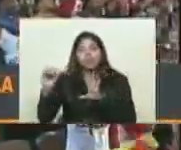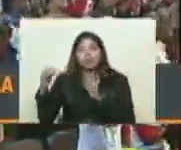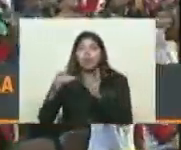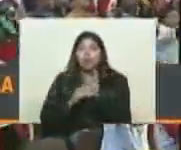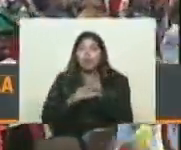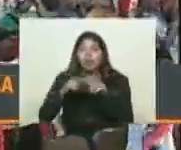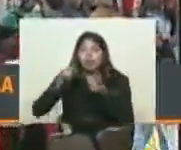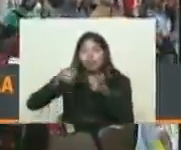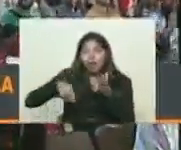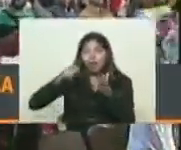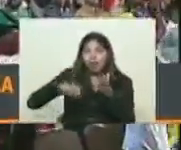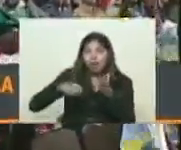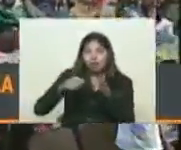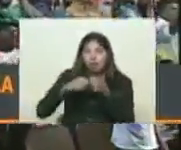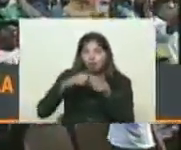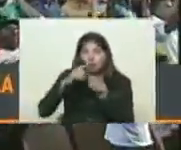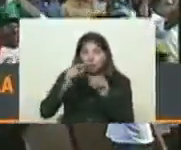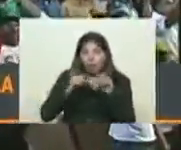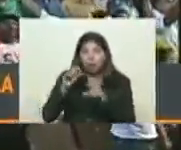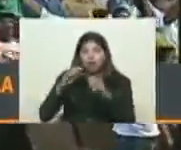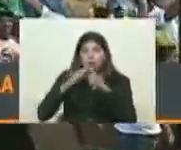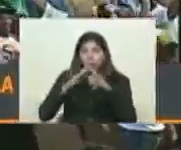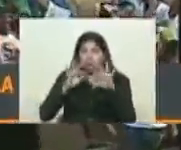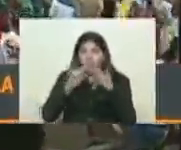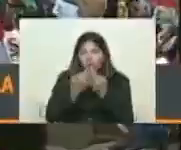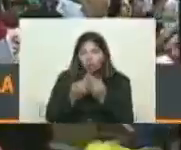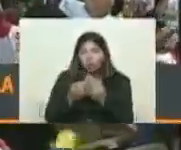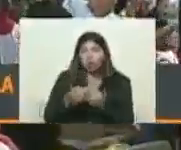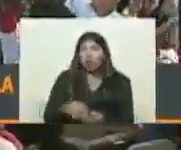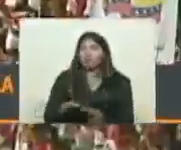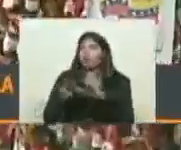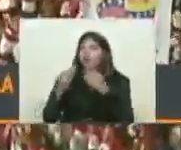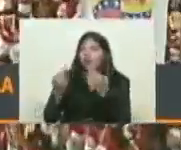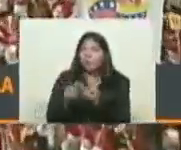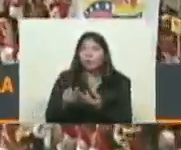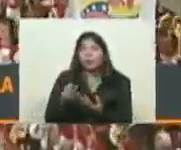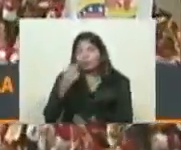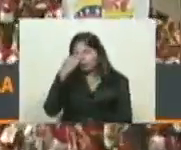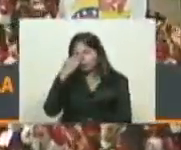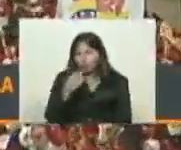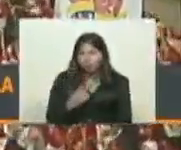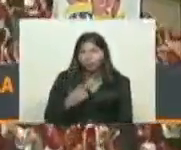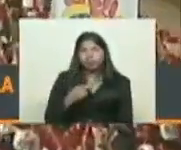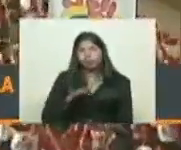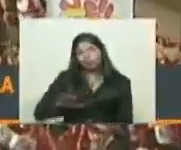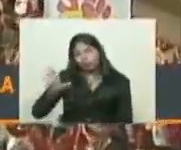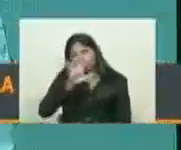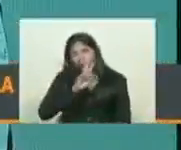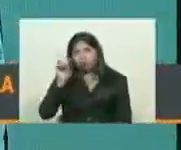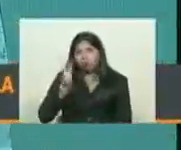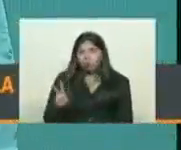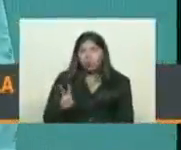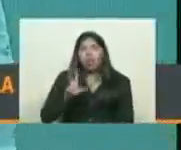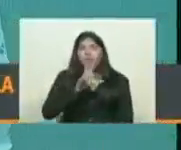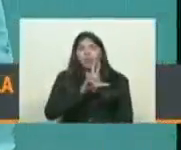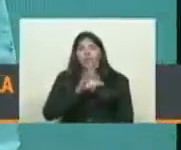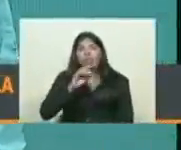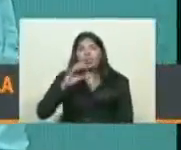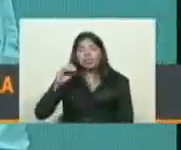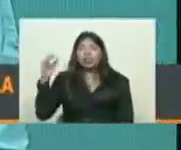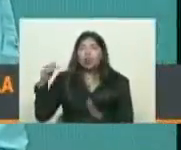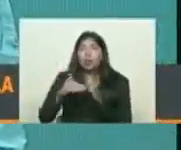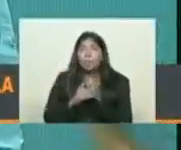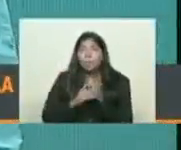misión Hogares de la Patria a las familias vulnerables del territorio nacional. 300 mil adultos